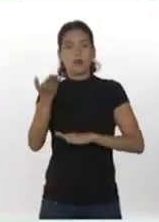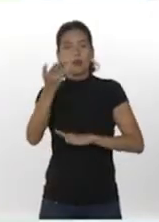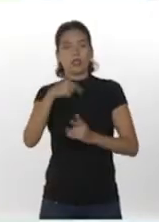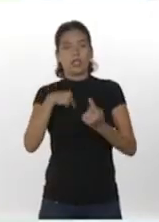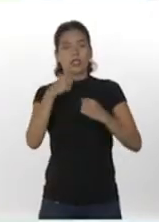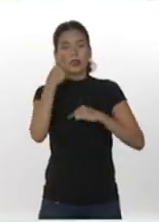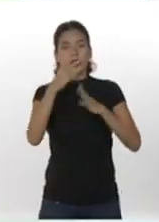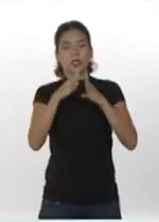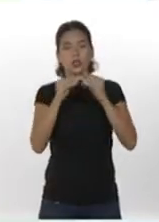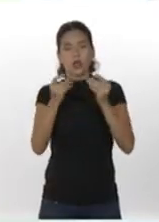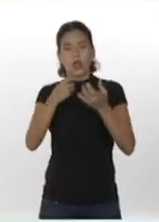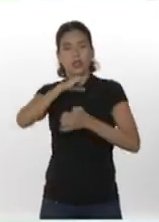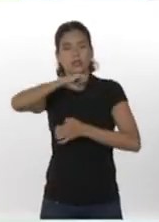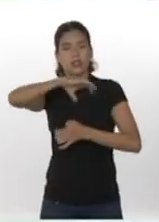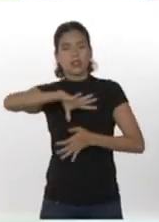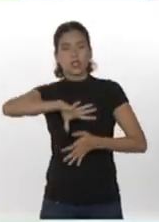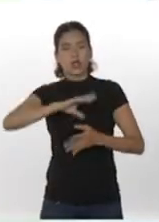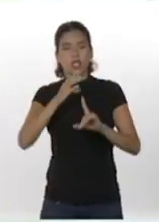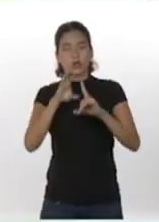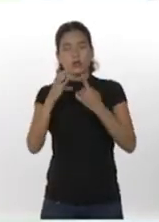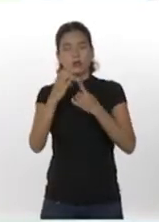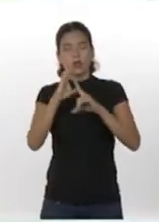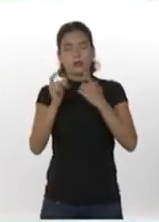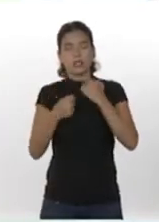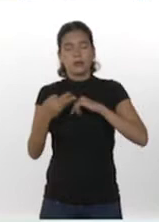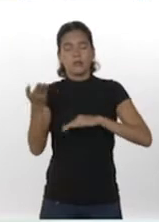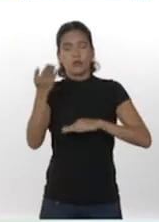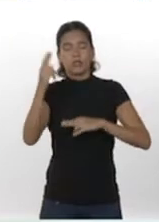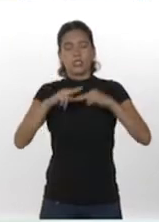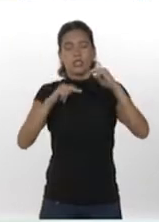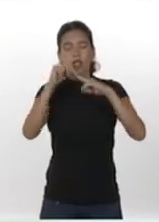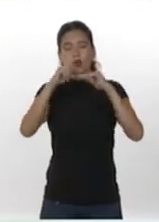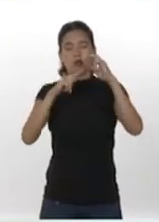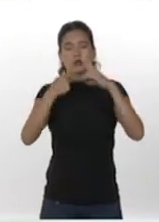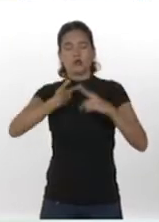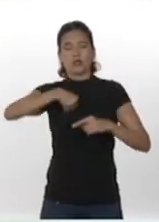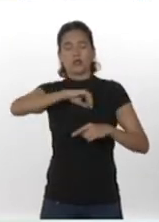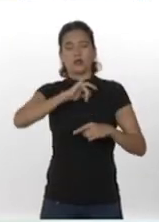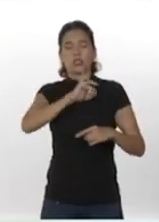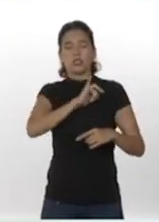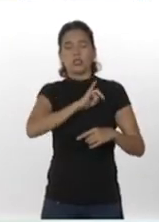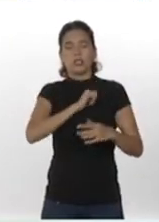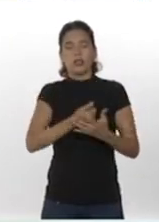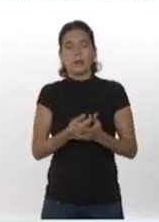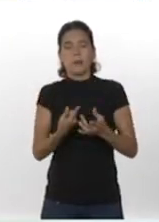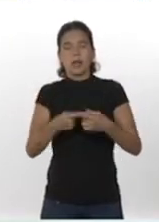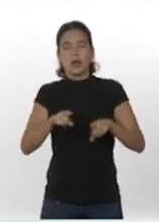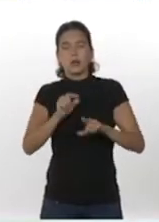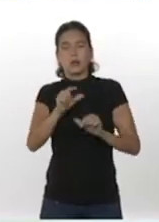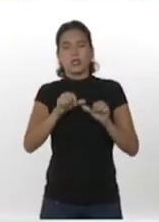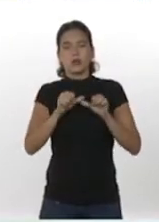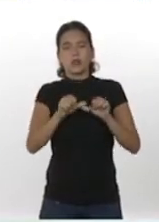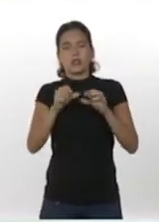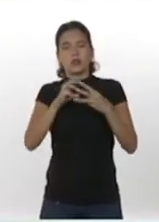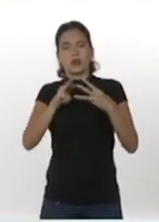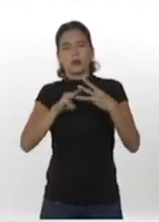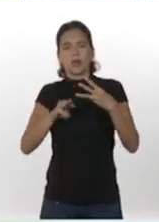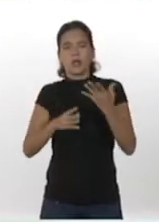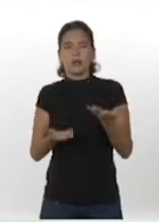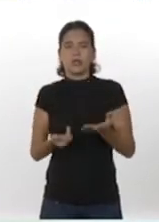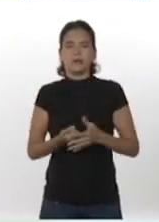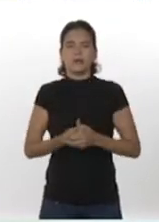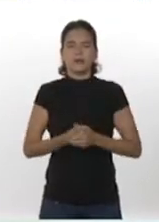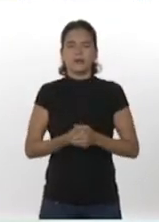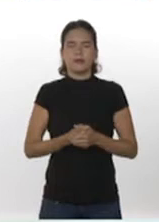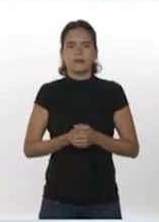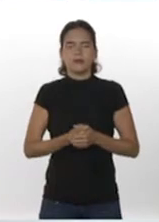Interesante ver esta serie de hechos históricos culturalmente significativos en la construcción de nuestra identidad. Pero es momento de continuar con nuestro programa. César, ¿qué